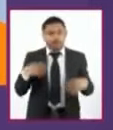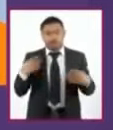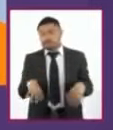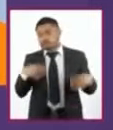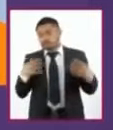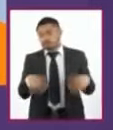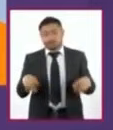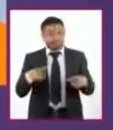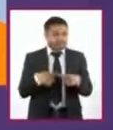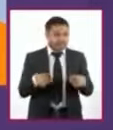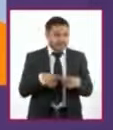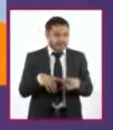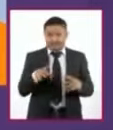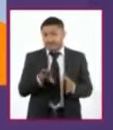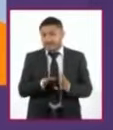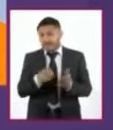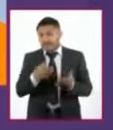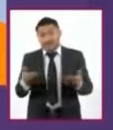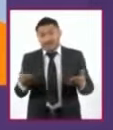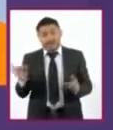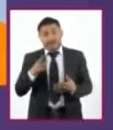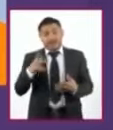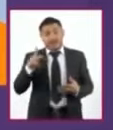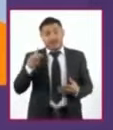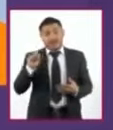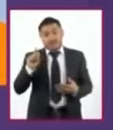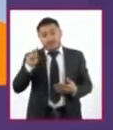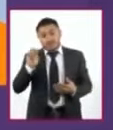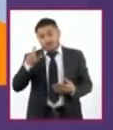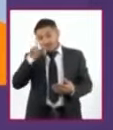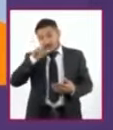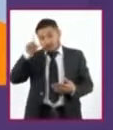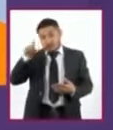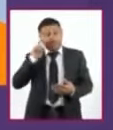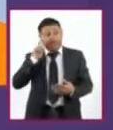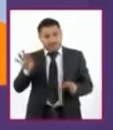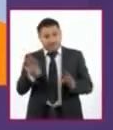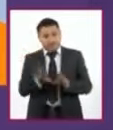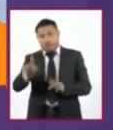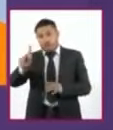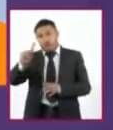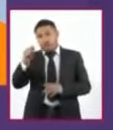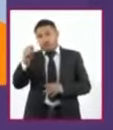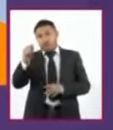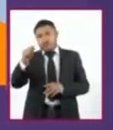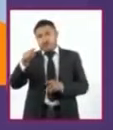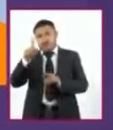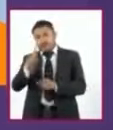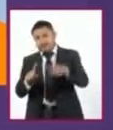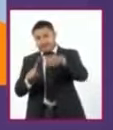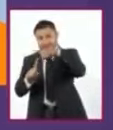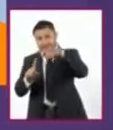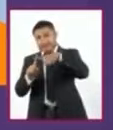objeto. En este caso, será el poste de luz que se ve como una letra T. Realicemos las